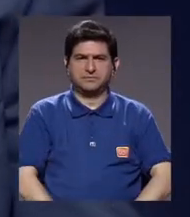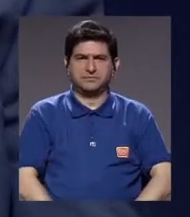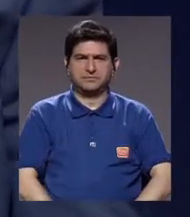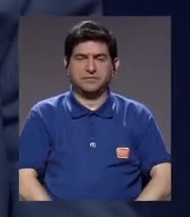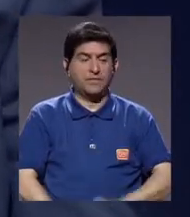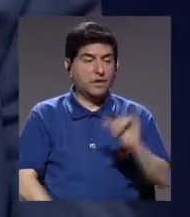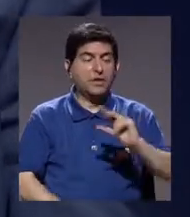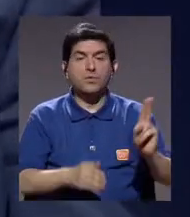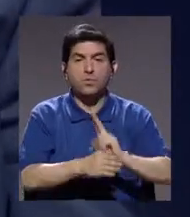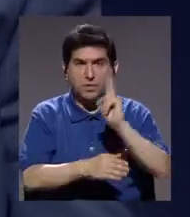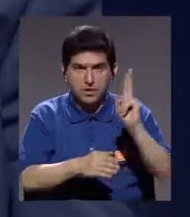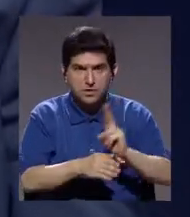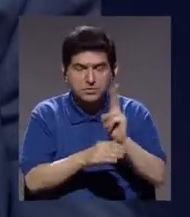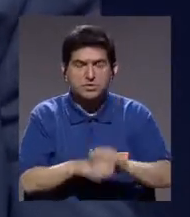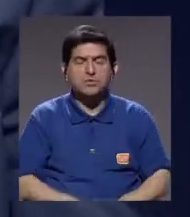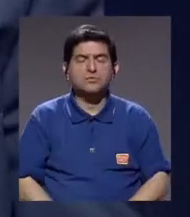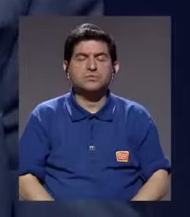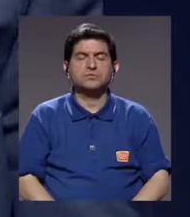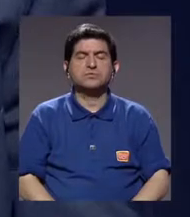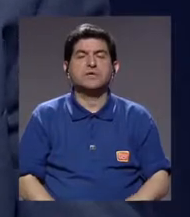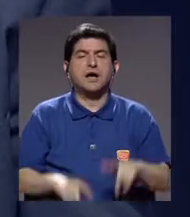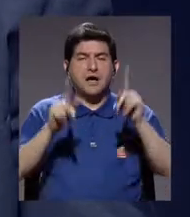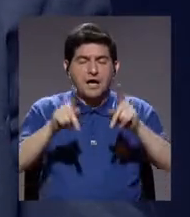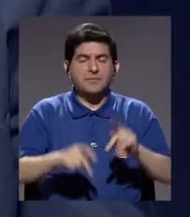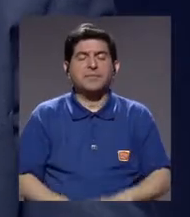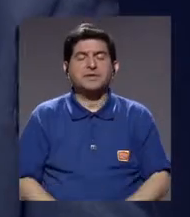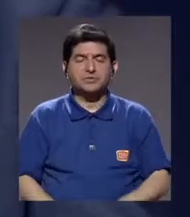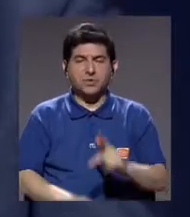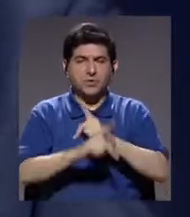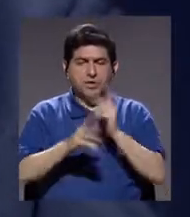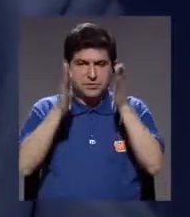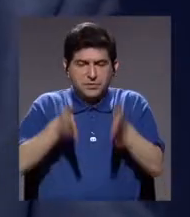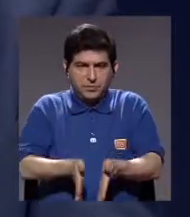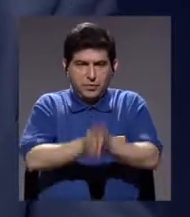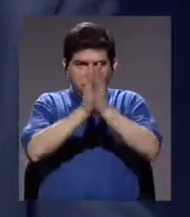también se emplean muchos de otros, de los refugiados